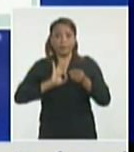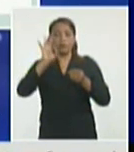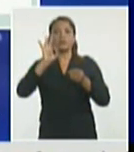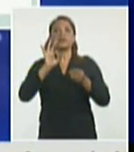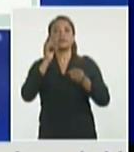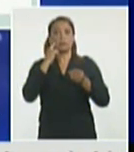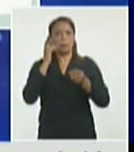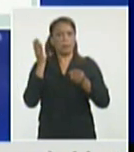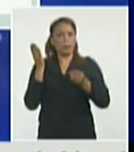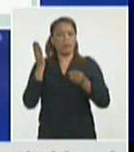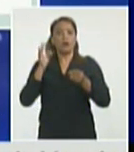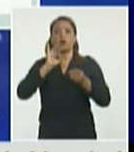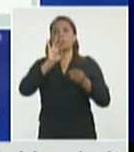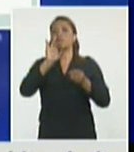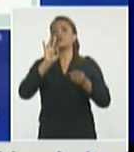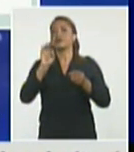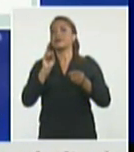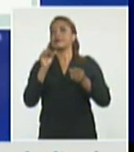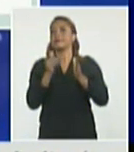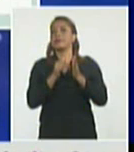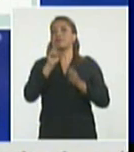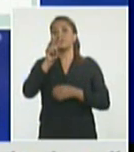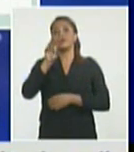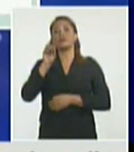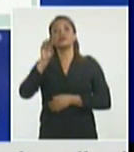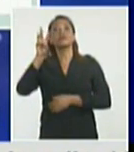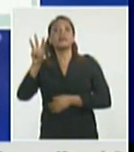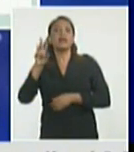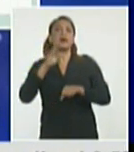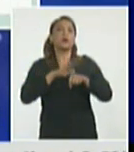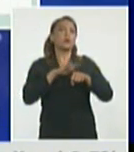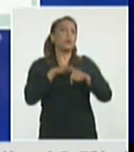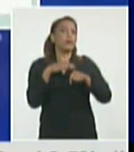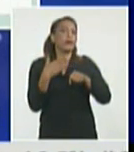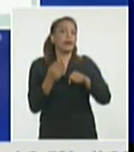ahí, 80.203, como consecuencia,